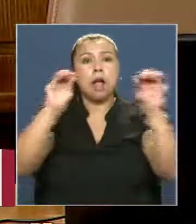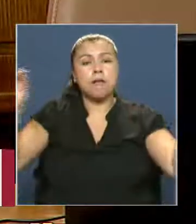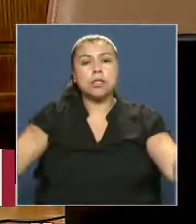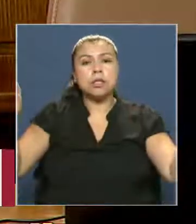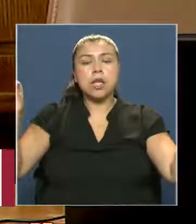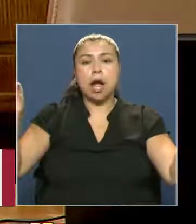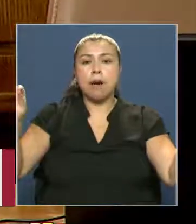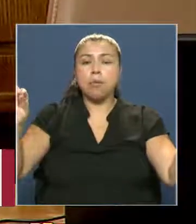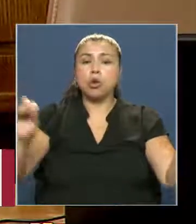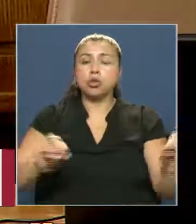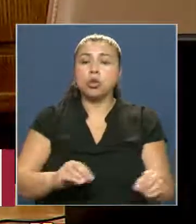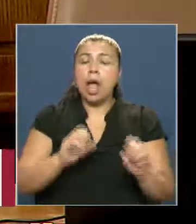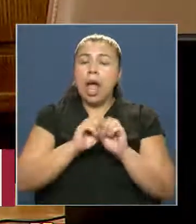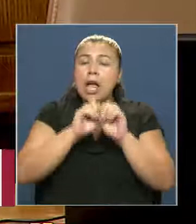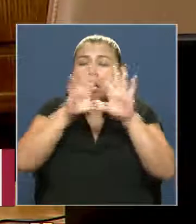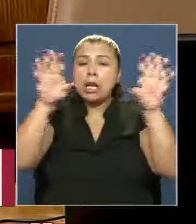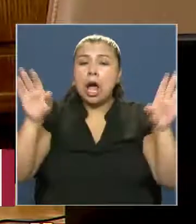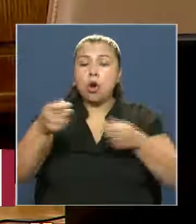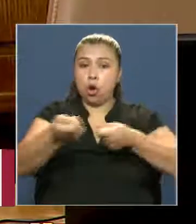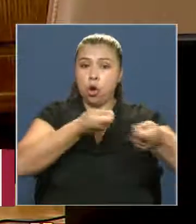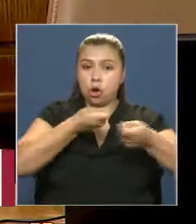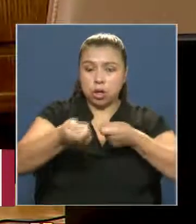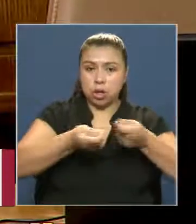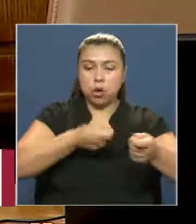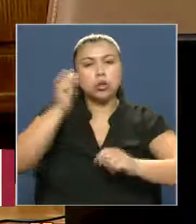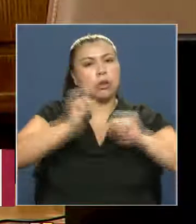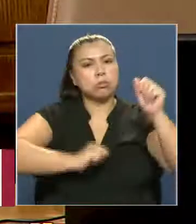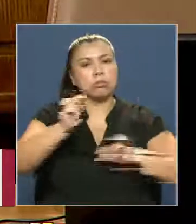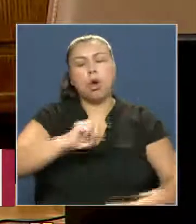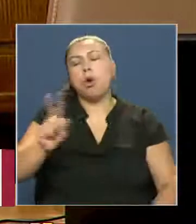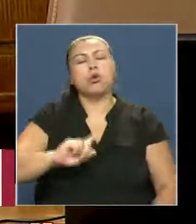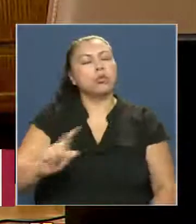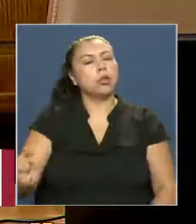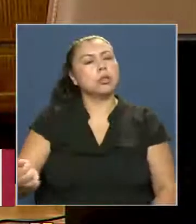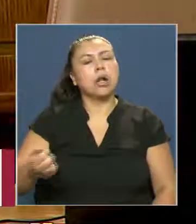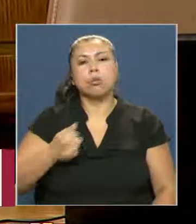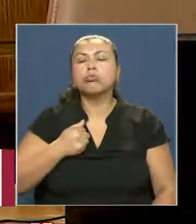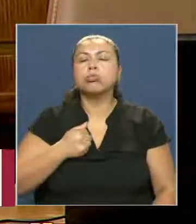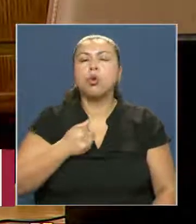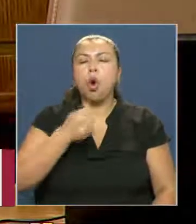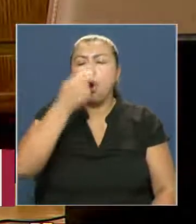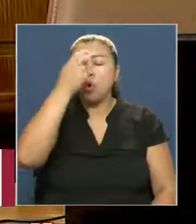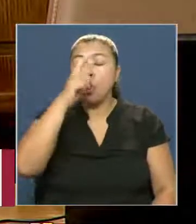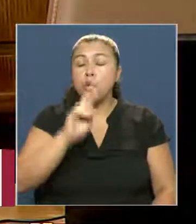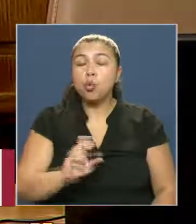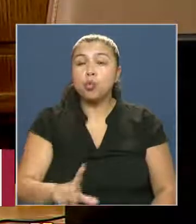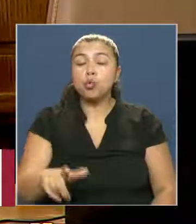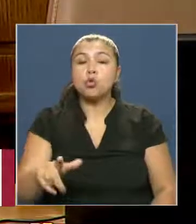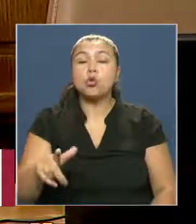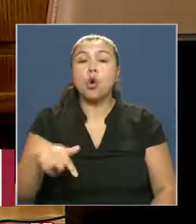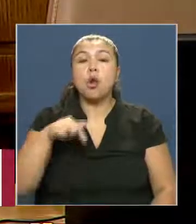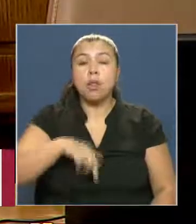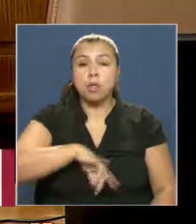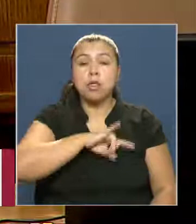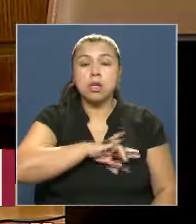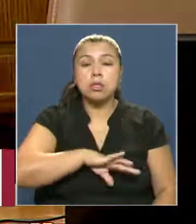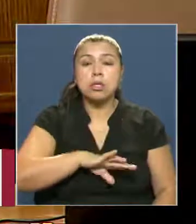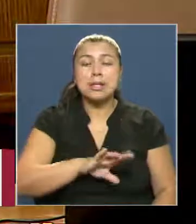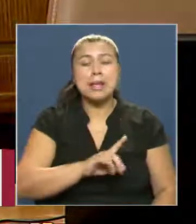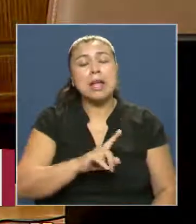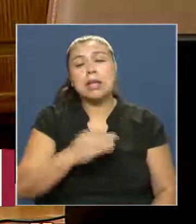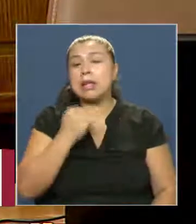claro: esos negocios no están cumpliendo con un rol patriótico y menos con su responsabilidad